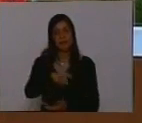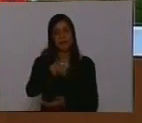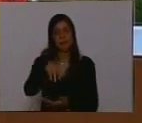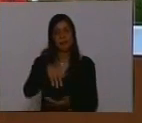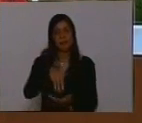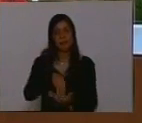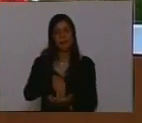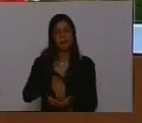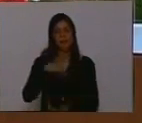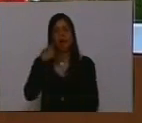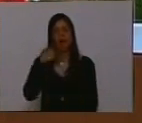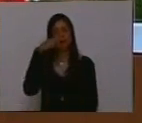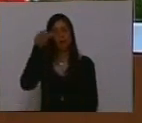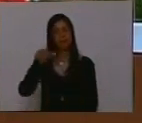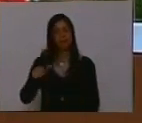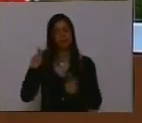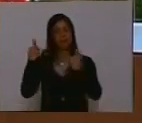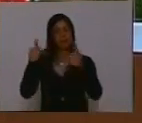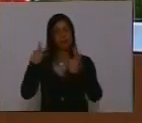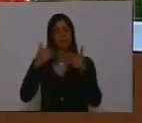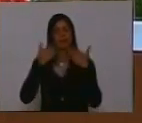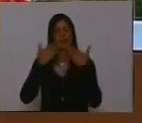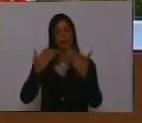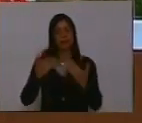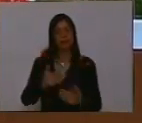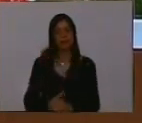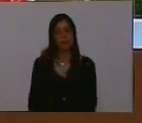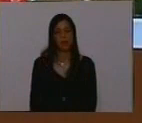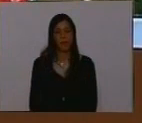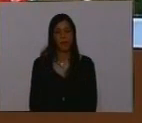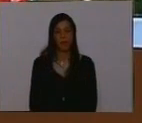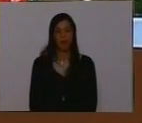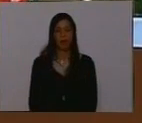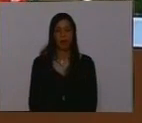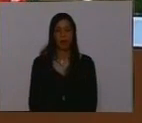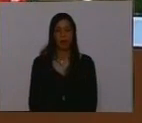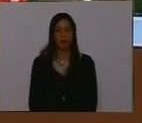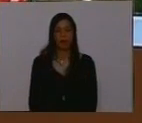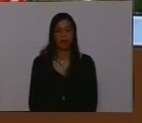por su intervención, Osuna. ¿Dónde está el otro?